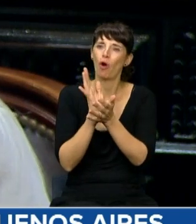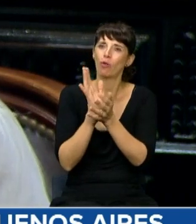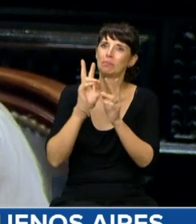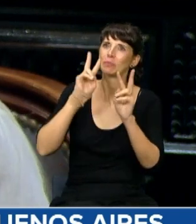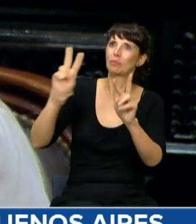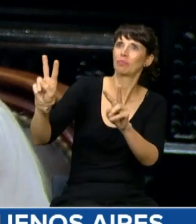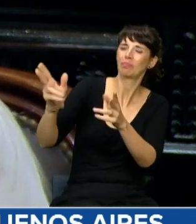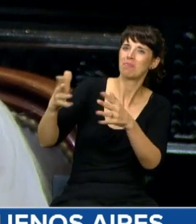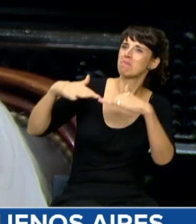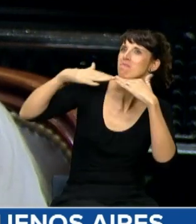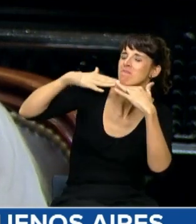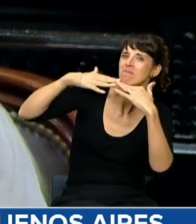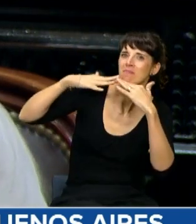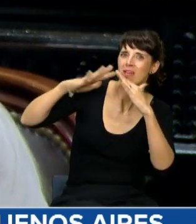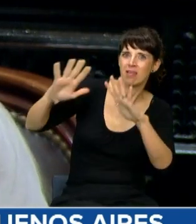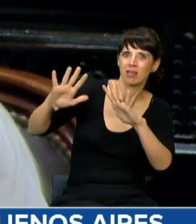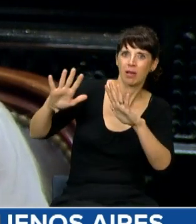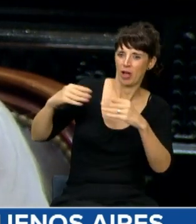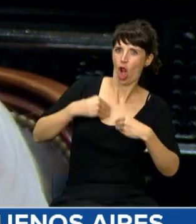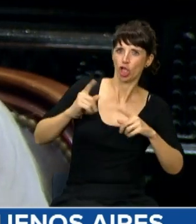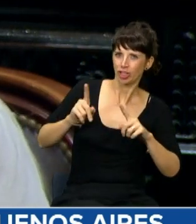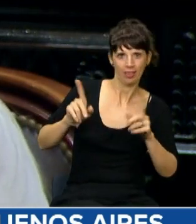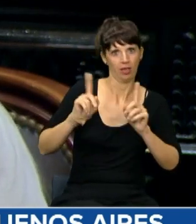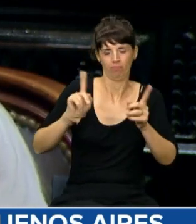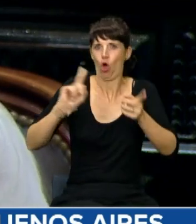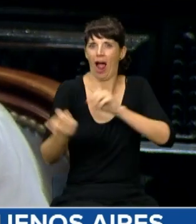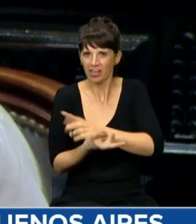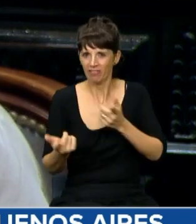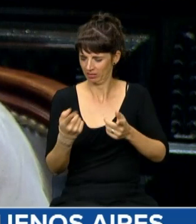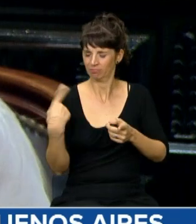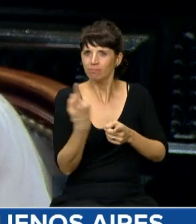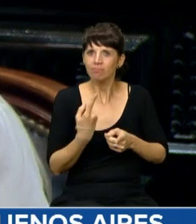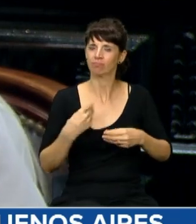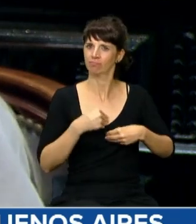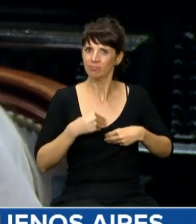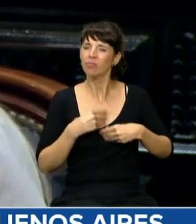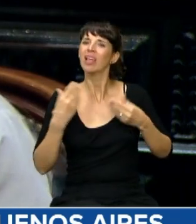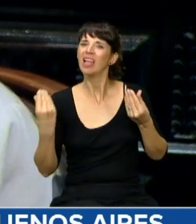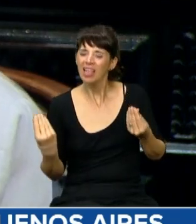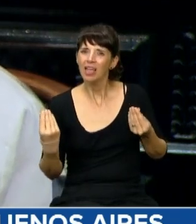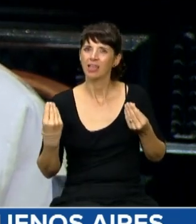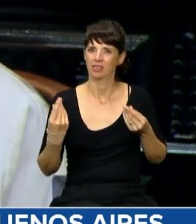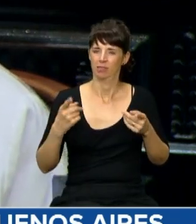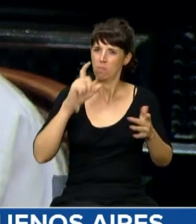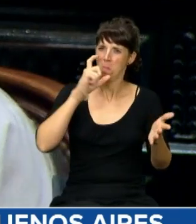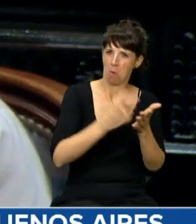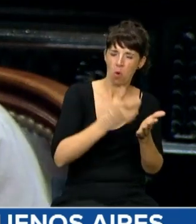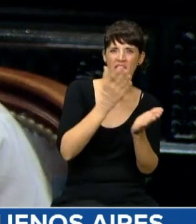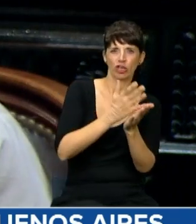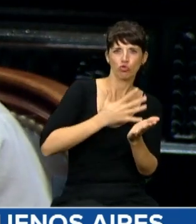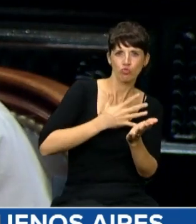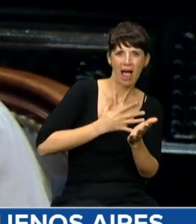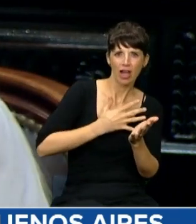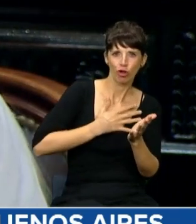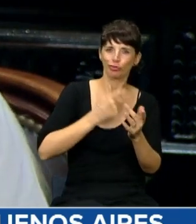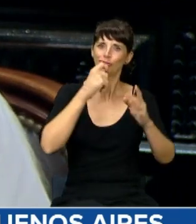aun cuando siempre repetimos que cualquier conflicto y violación a los derechos humanos que ocurra en la otra punta del universo no nos